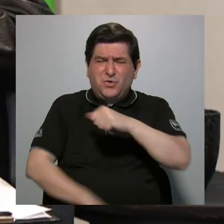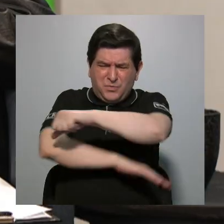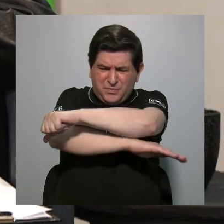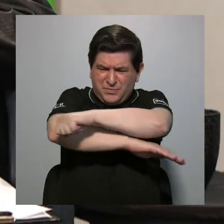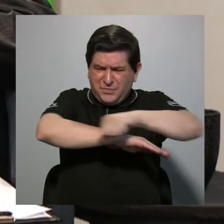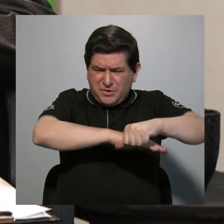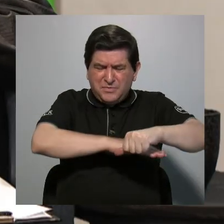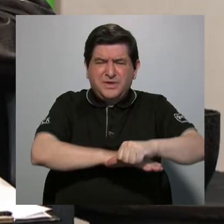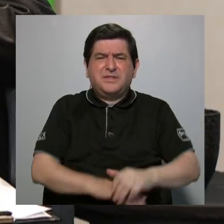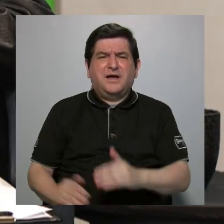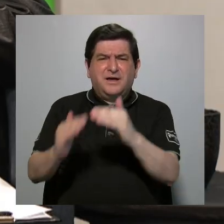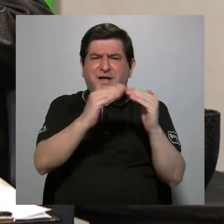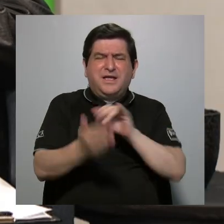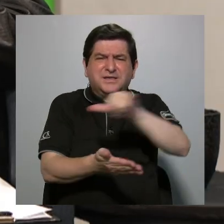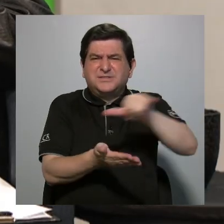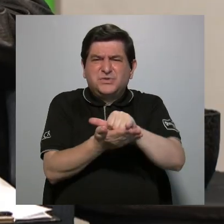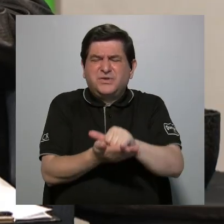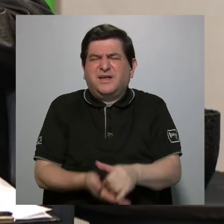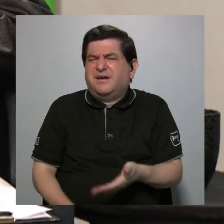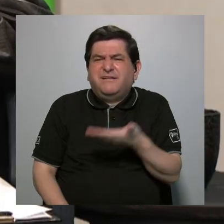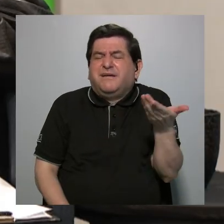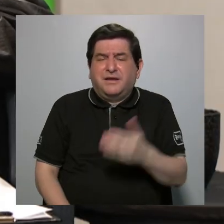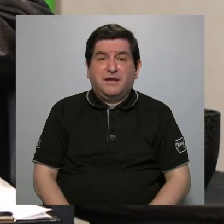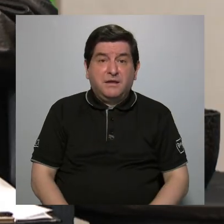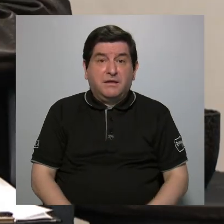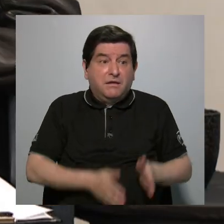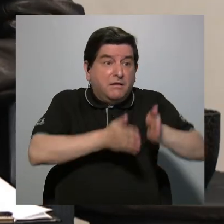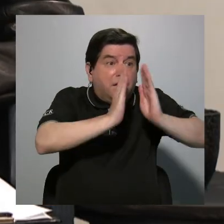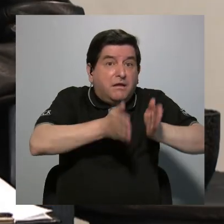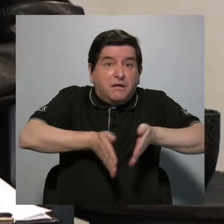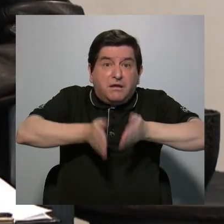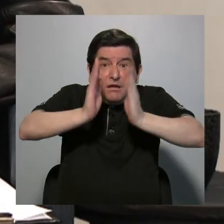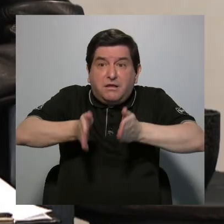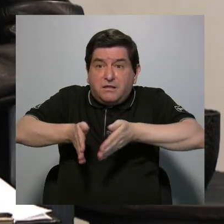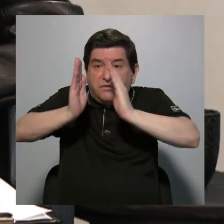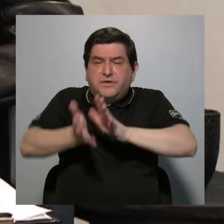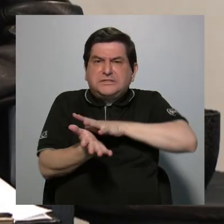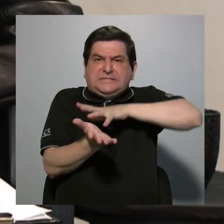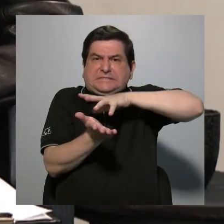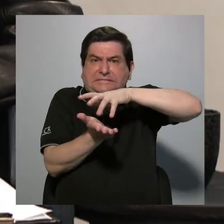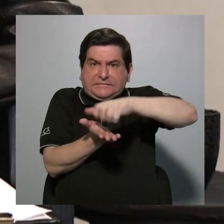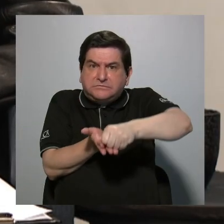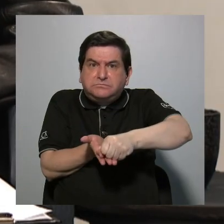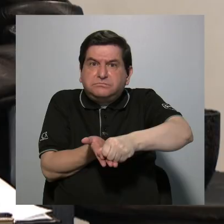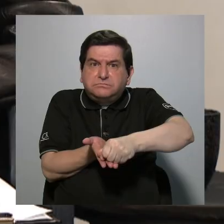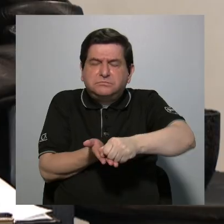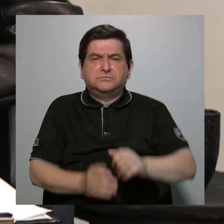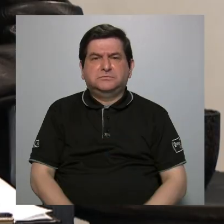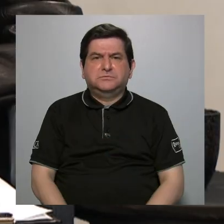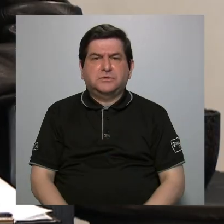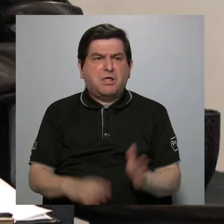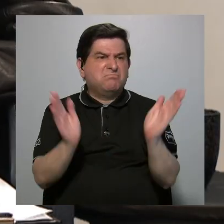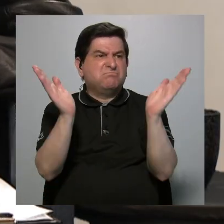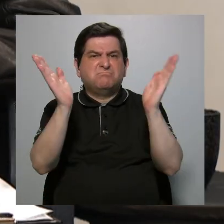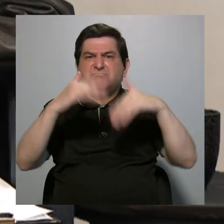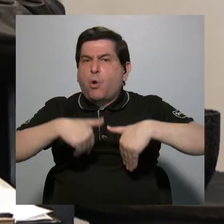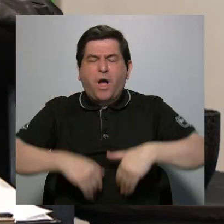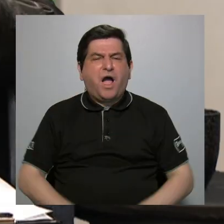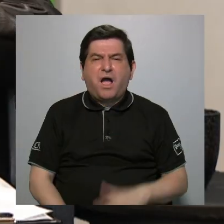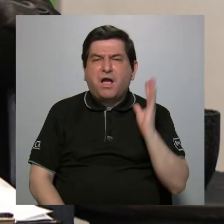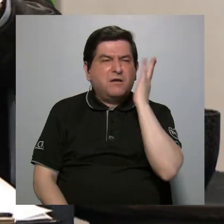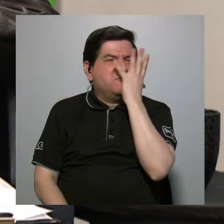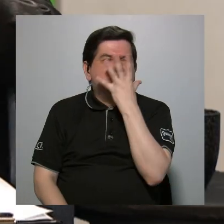la ciudad de San José? Muchos de esos edificios fueron demolidos, no hay